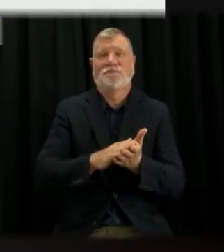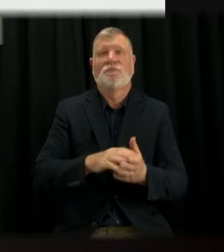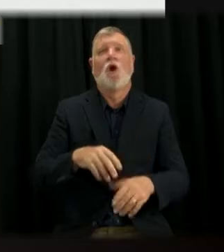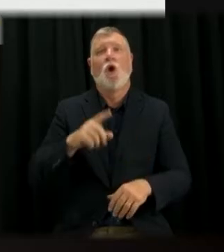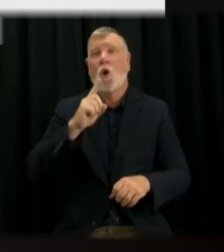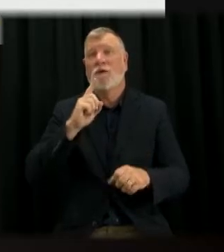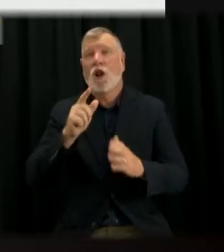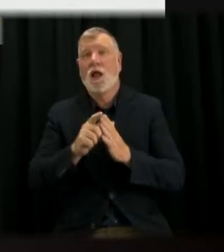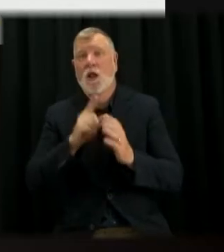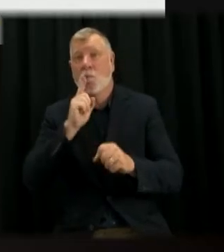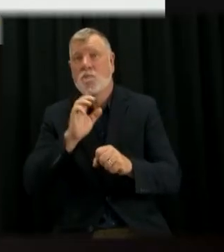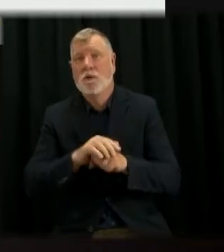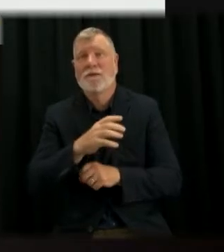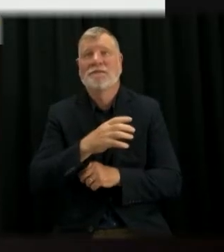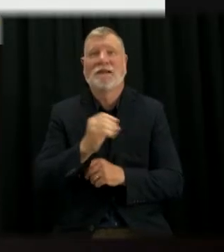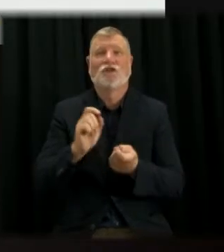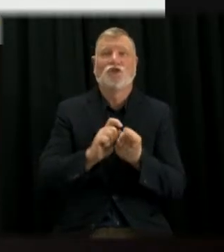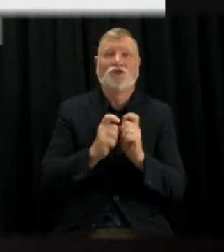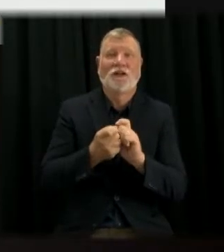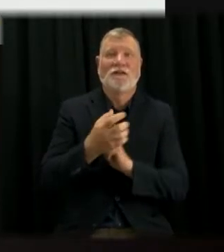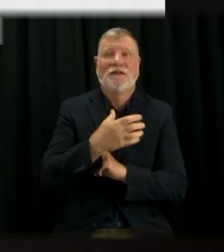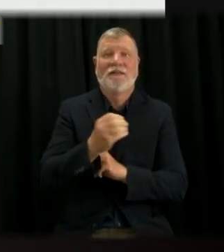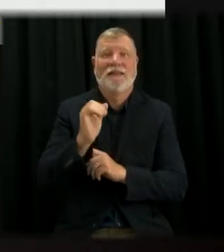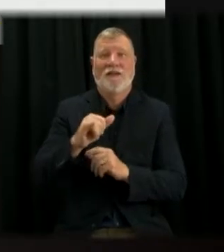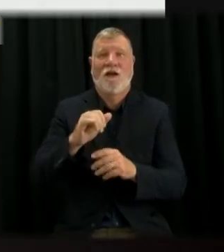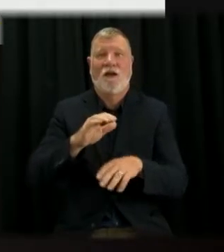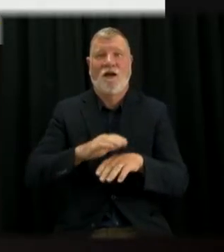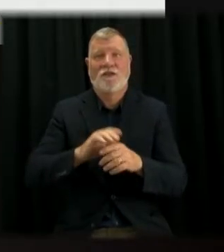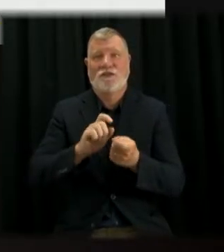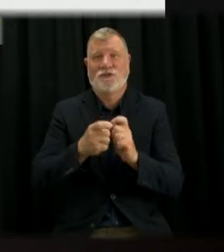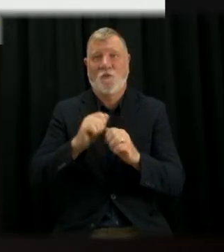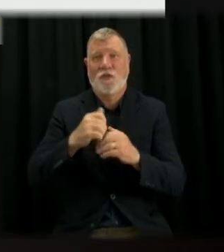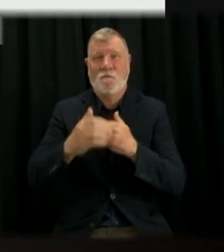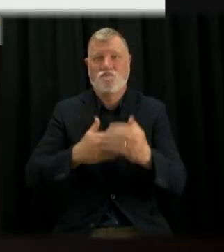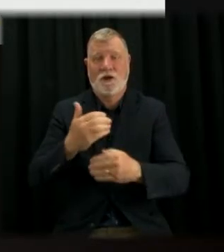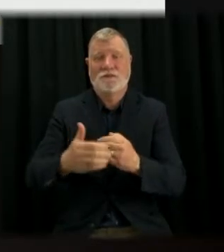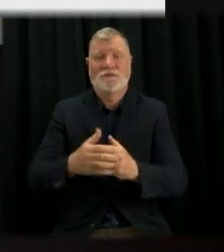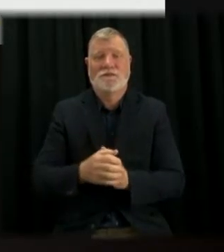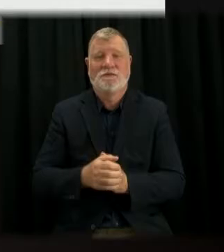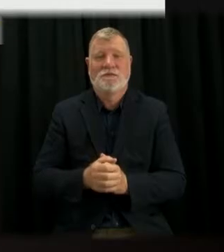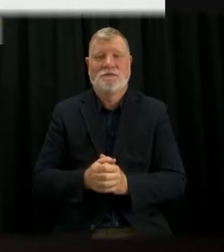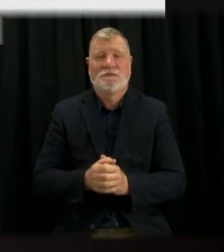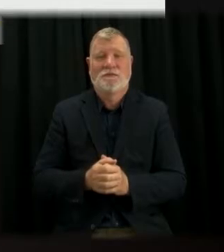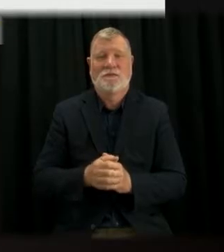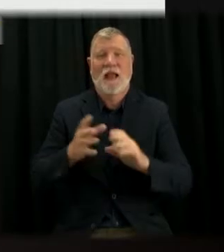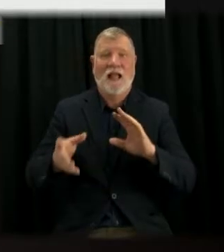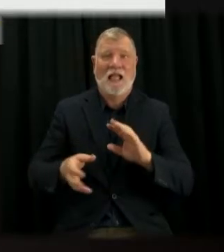promesa, y los cambios que ocurrieron de todos estos procesos